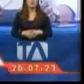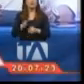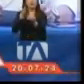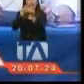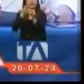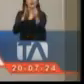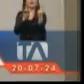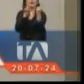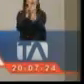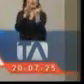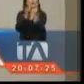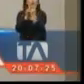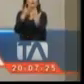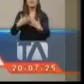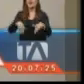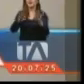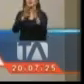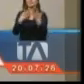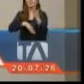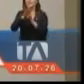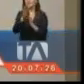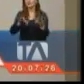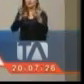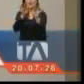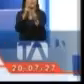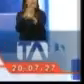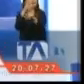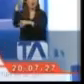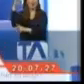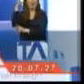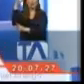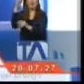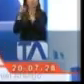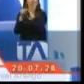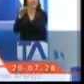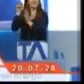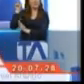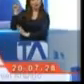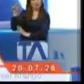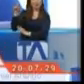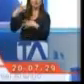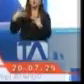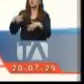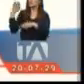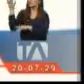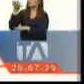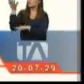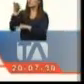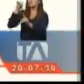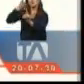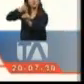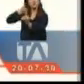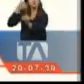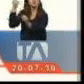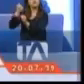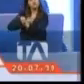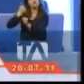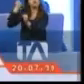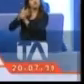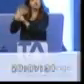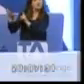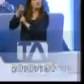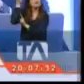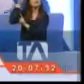objetivos de este encuentro se resaltó la productividad. Colombia, encabezada por su ministro Daniel Arango, lo expuso como un reto en el que hay que trabajar.